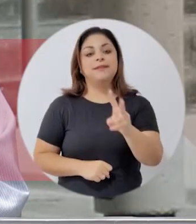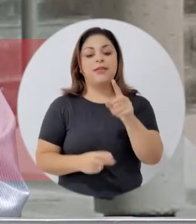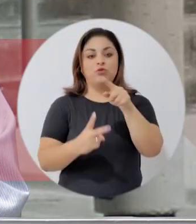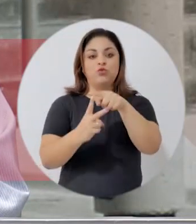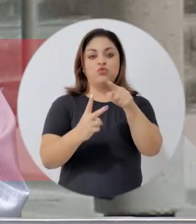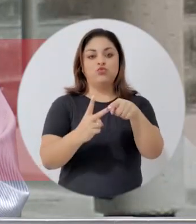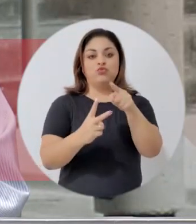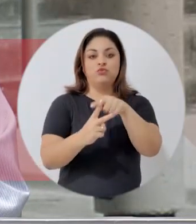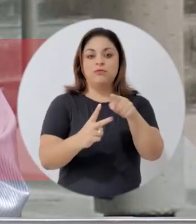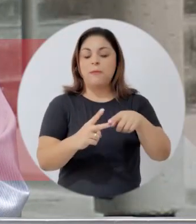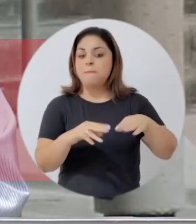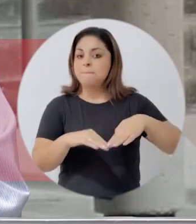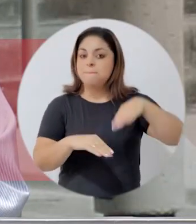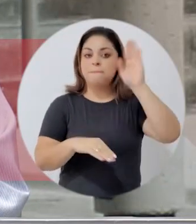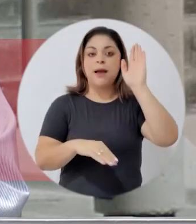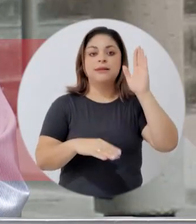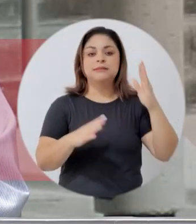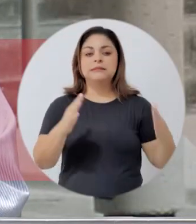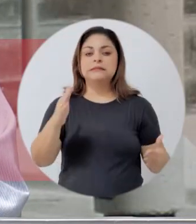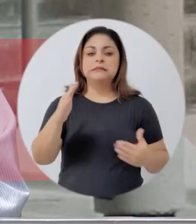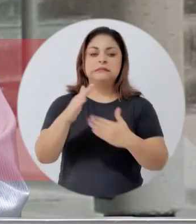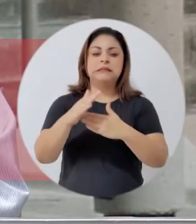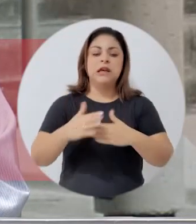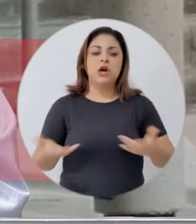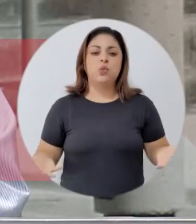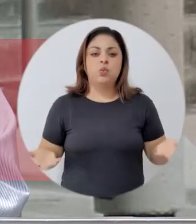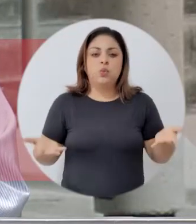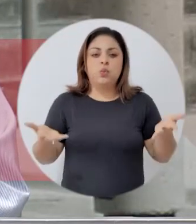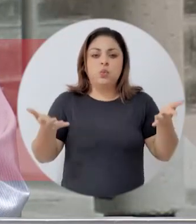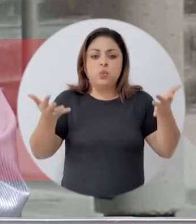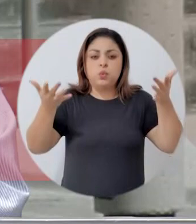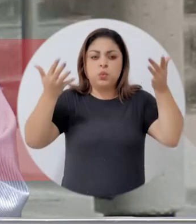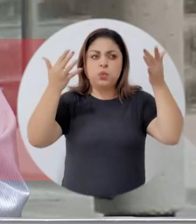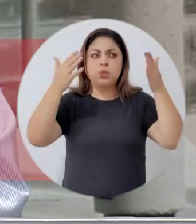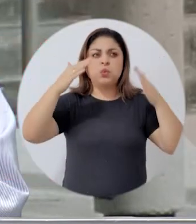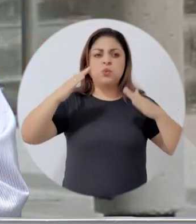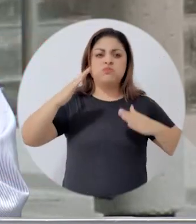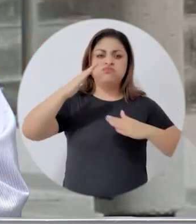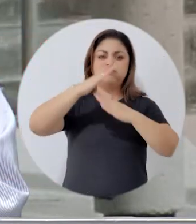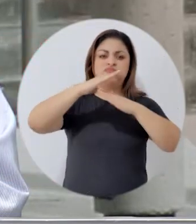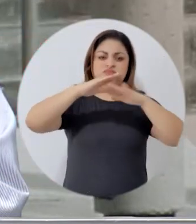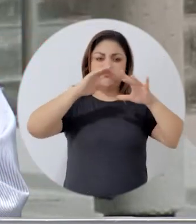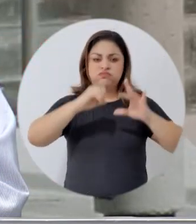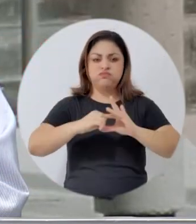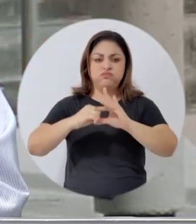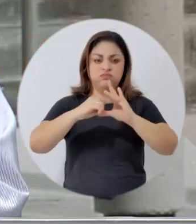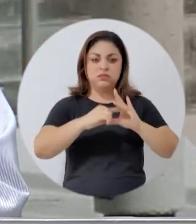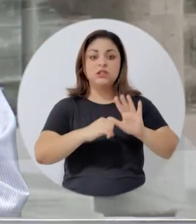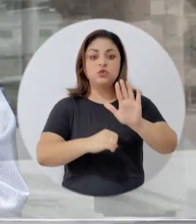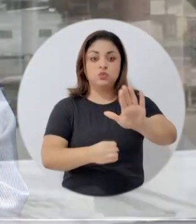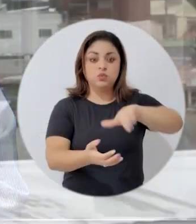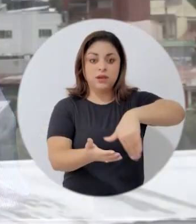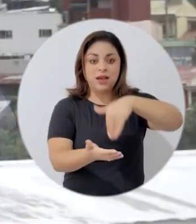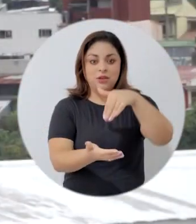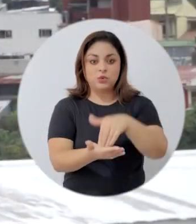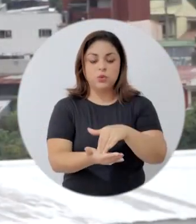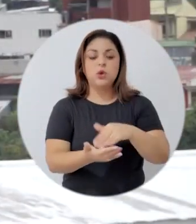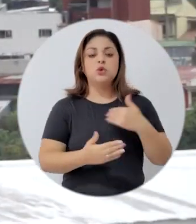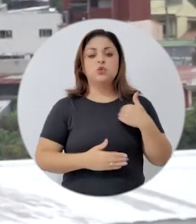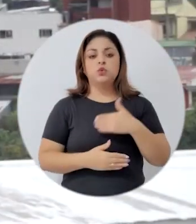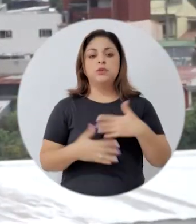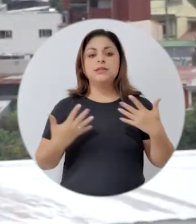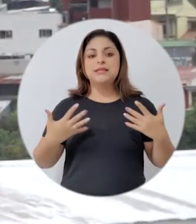definitivamente los que más generan gases de efecto invernadero a nivel de nuestros cantones, ¿verdad? En algún momento participamos en